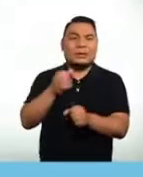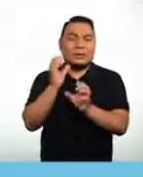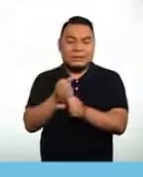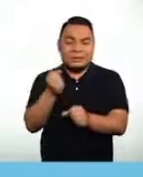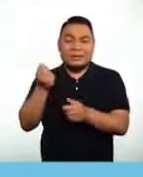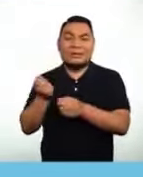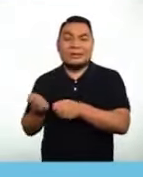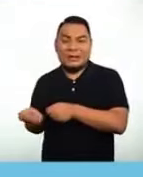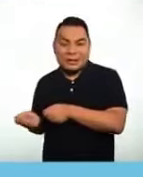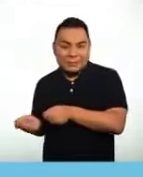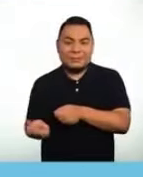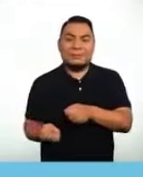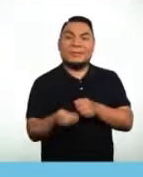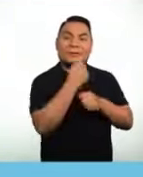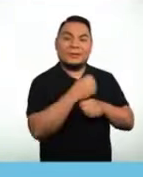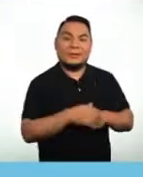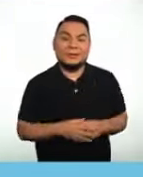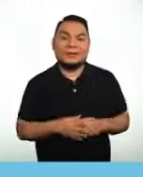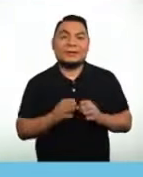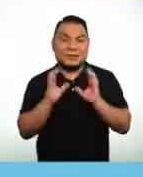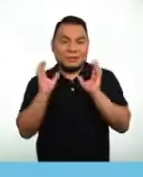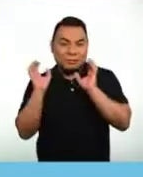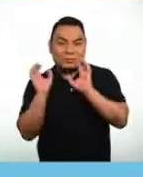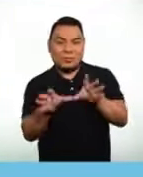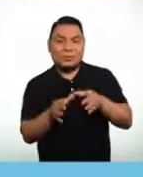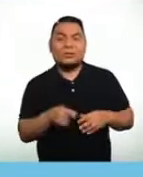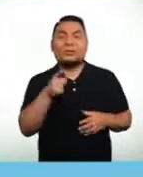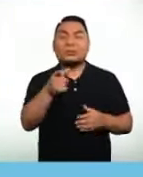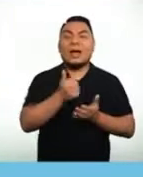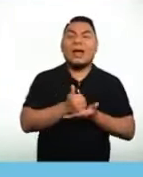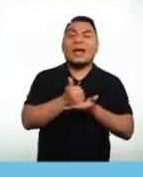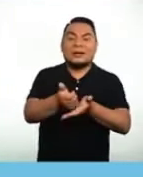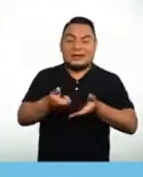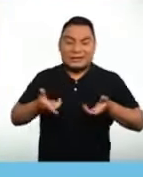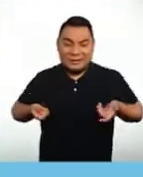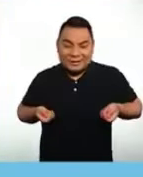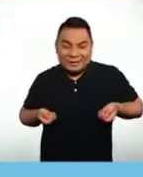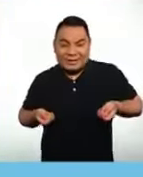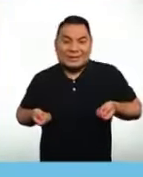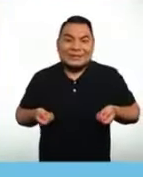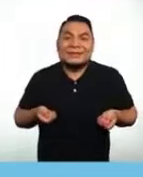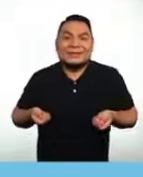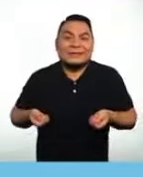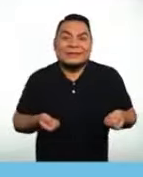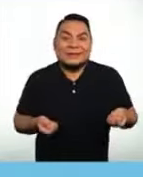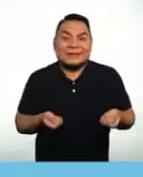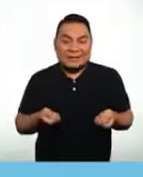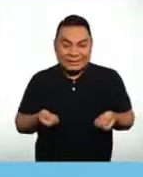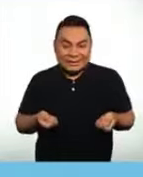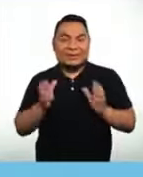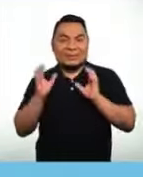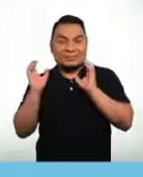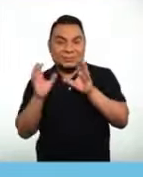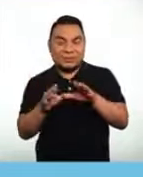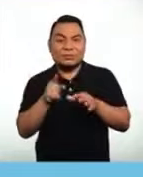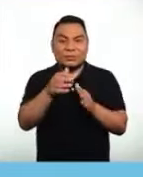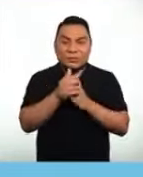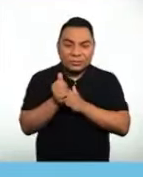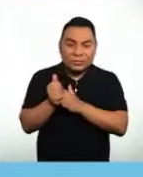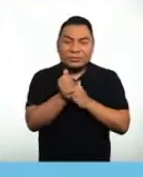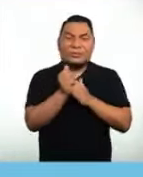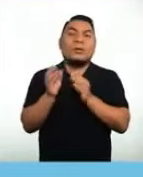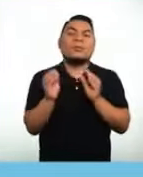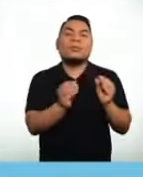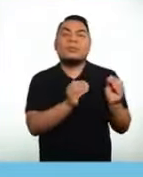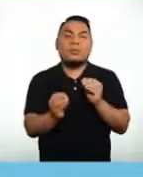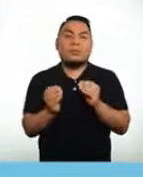para que lo tome con una o con ambas manos. Ayúdale a desplazarse en dirección a las botellas y recuerda que